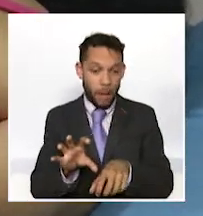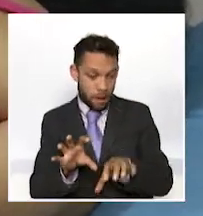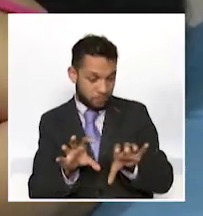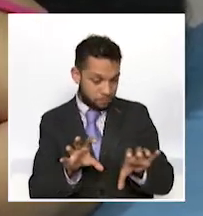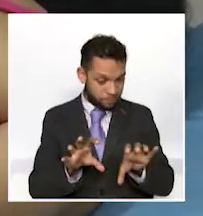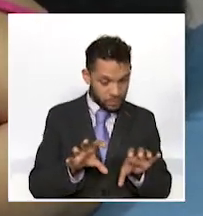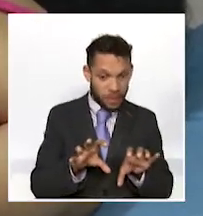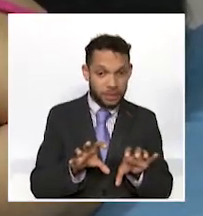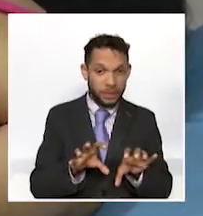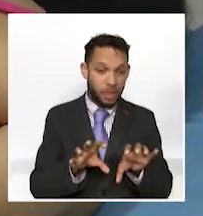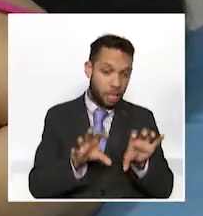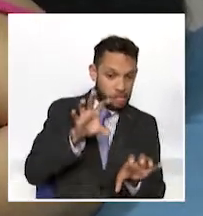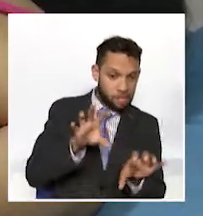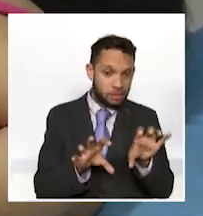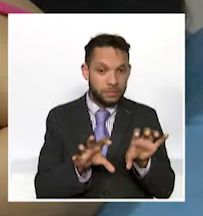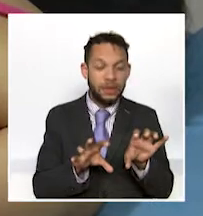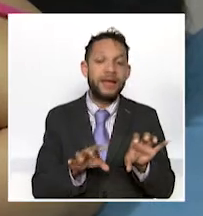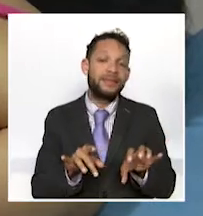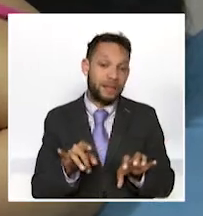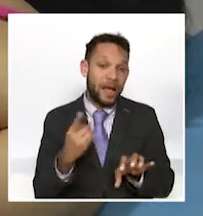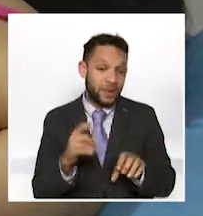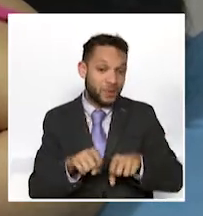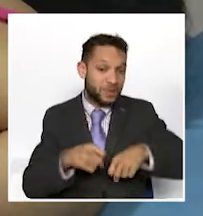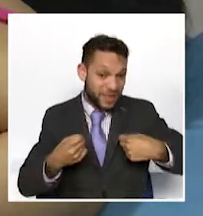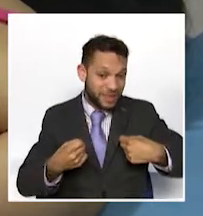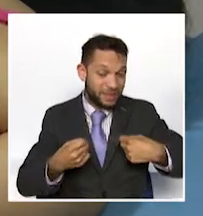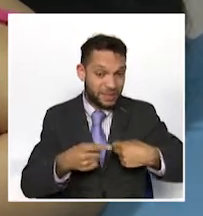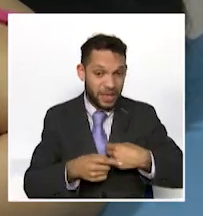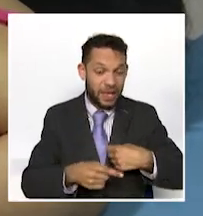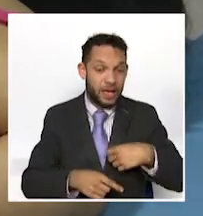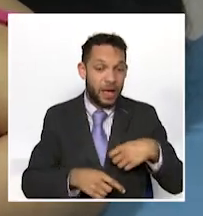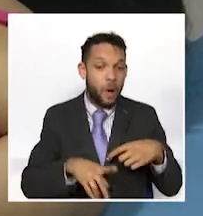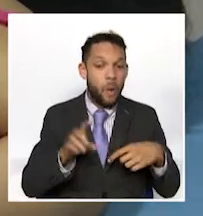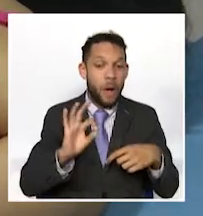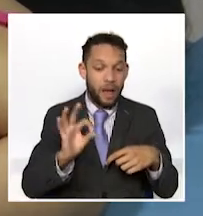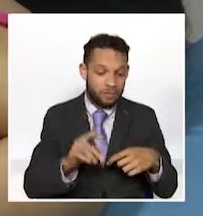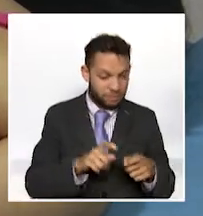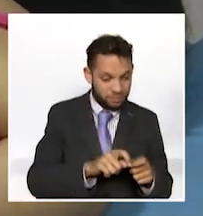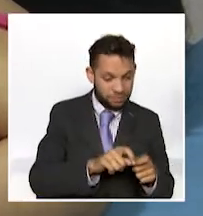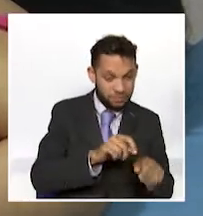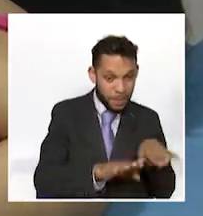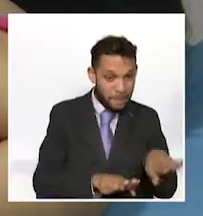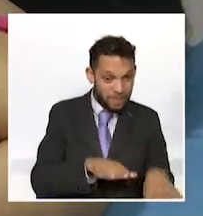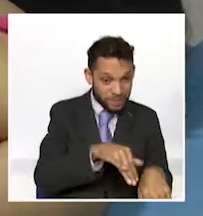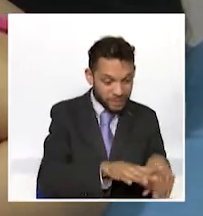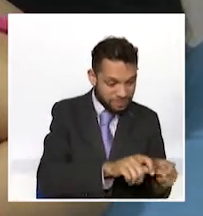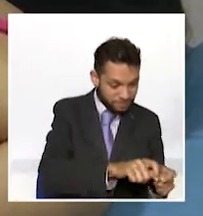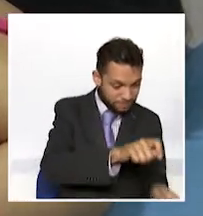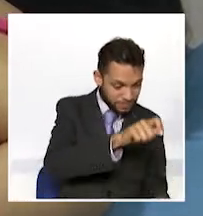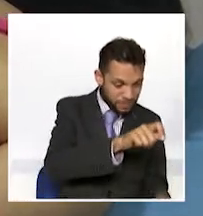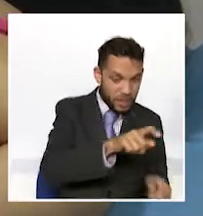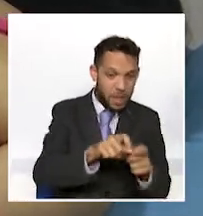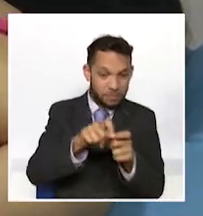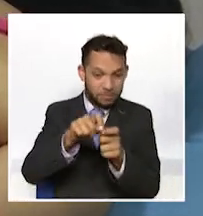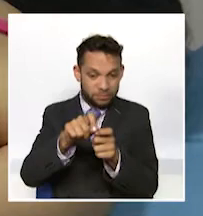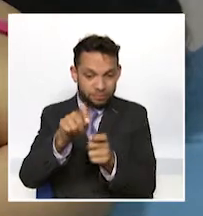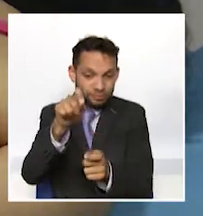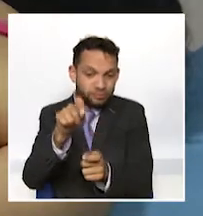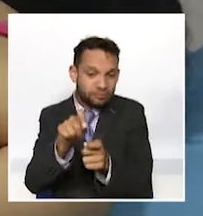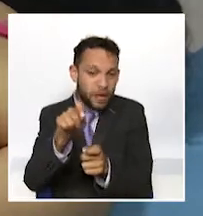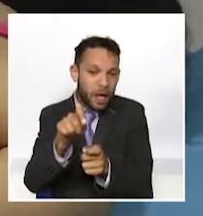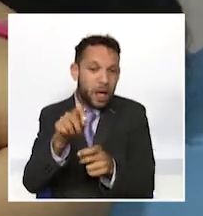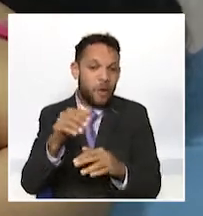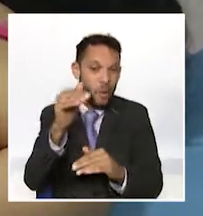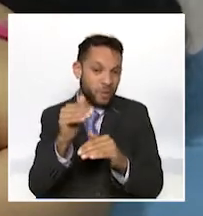esa horizontalidad. Y entonces nos queda una pierna más larga que la otra, ¿sí? ¿Y cómo podemos evidenciar